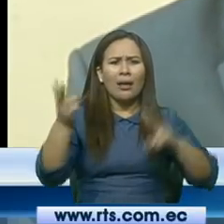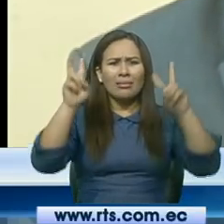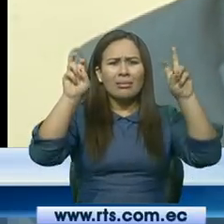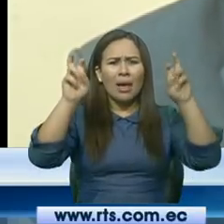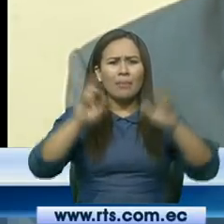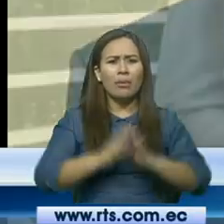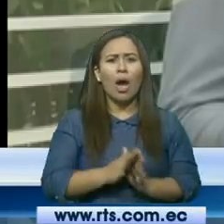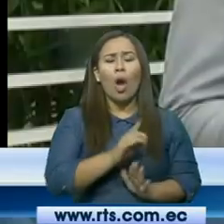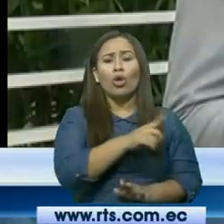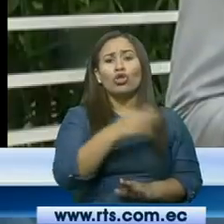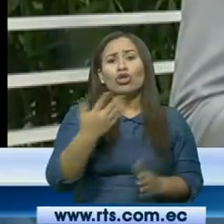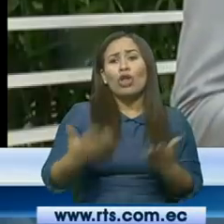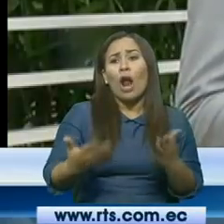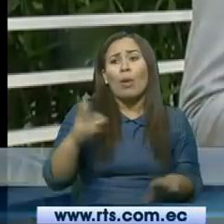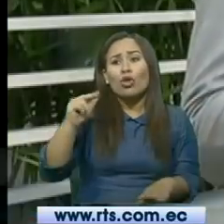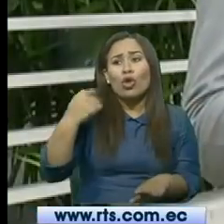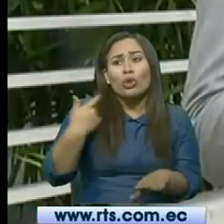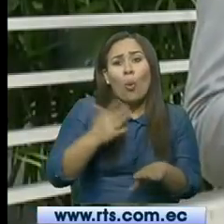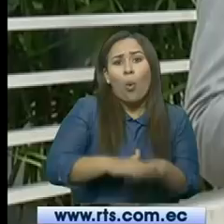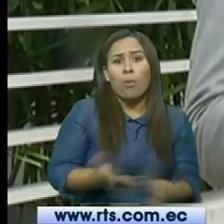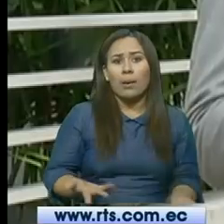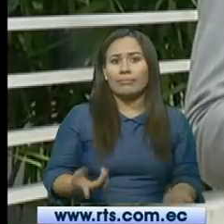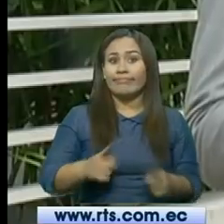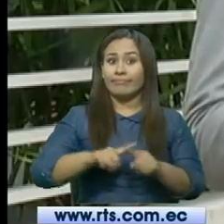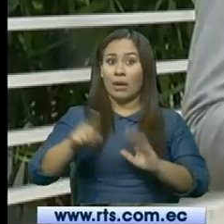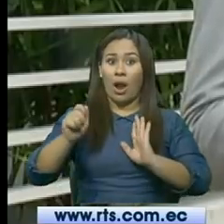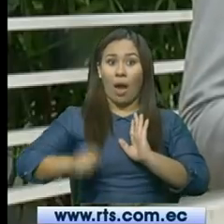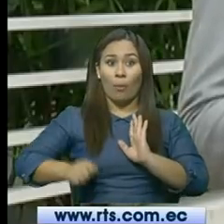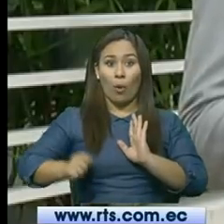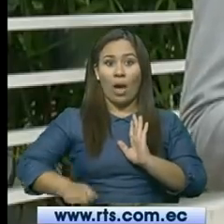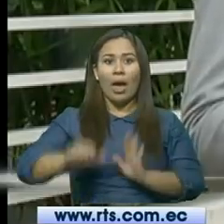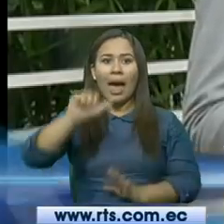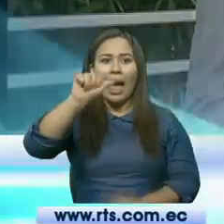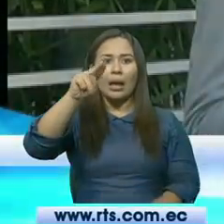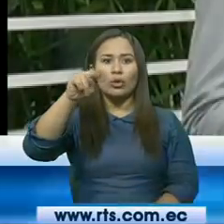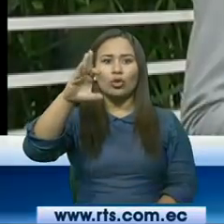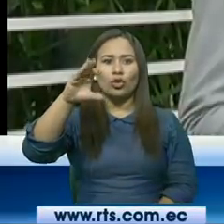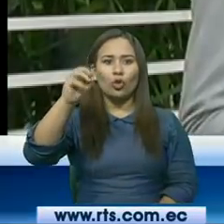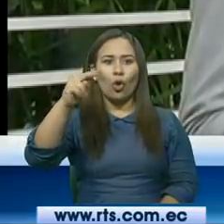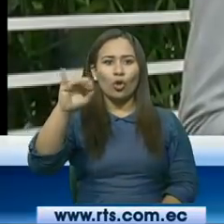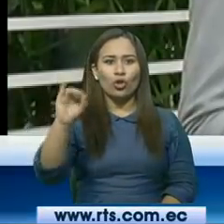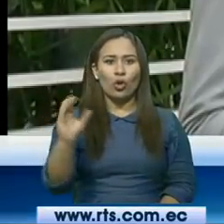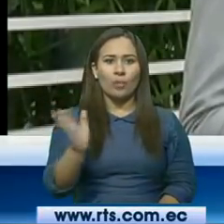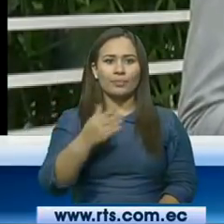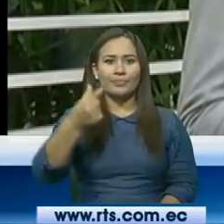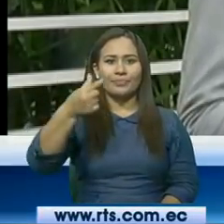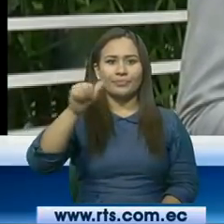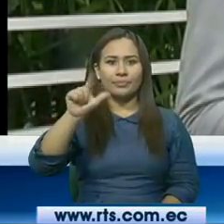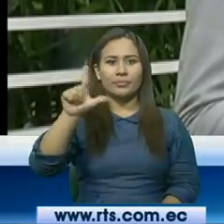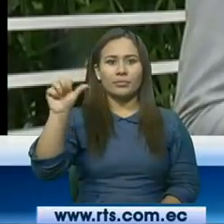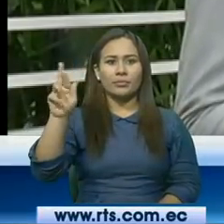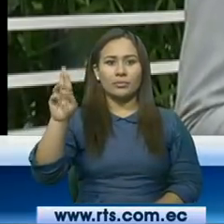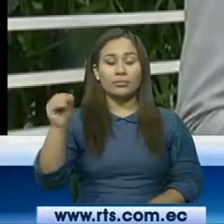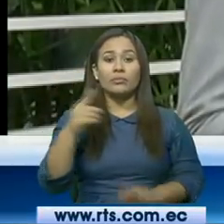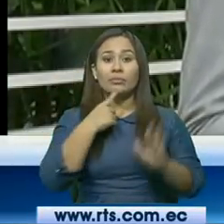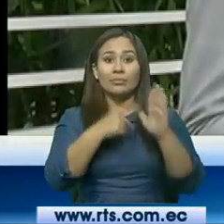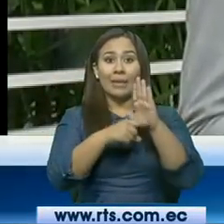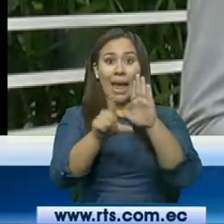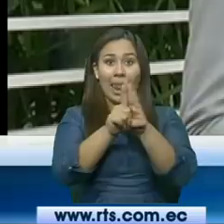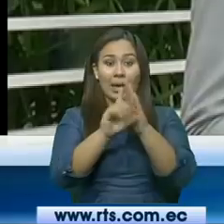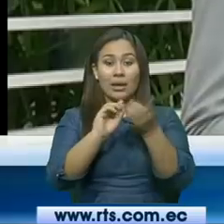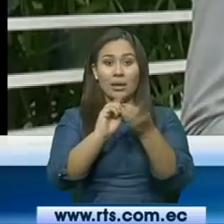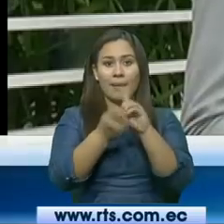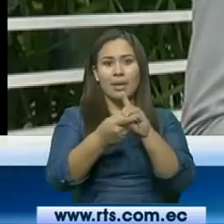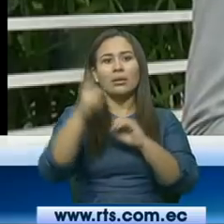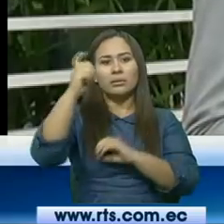sin embargo el doctor antonio gagliardo precisa que de darse esta modificación en el coito debería de hacerse lo mismo en la ley orgánica